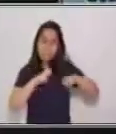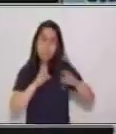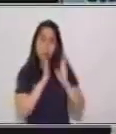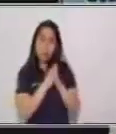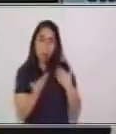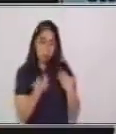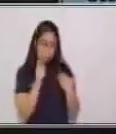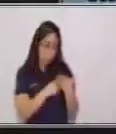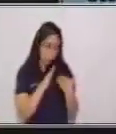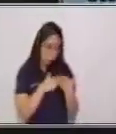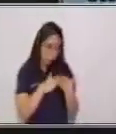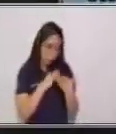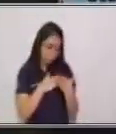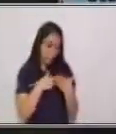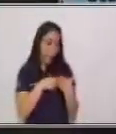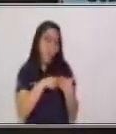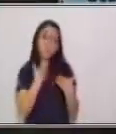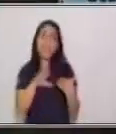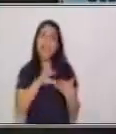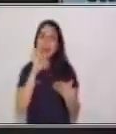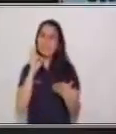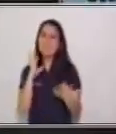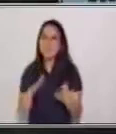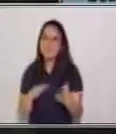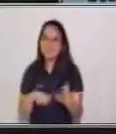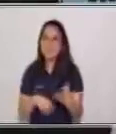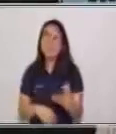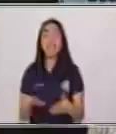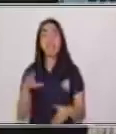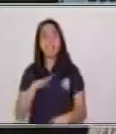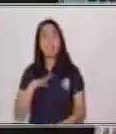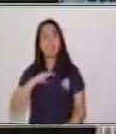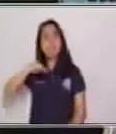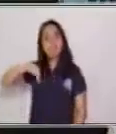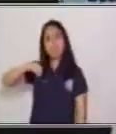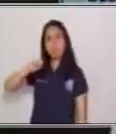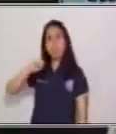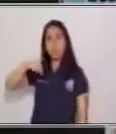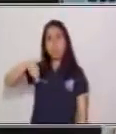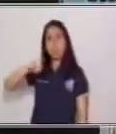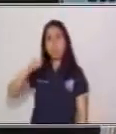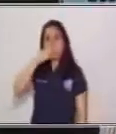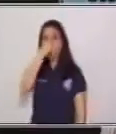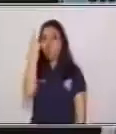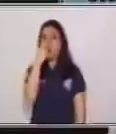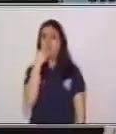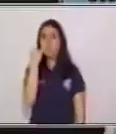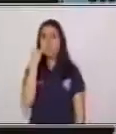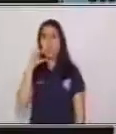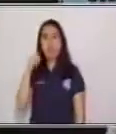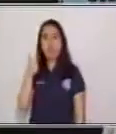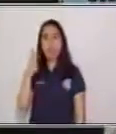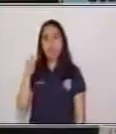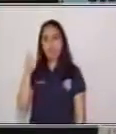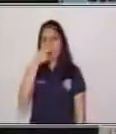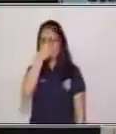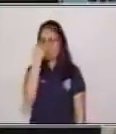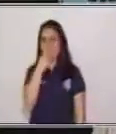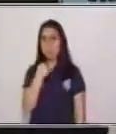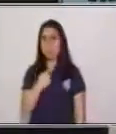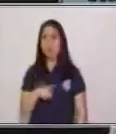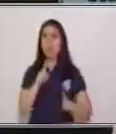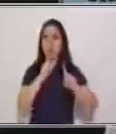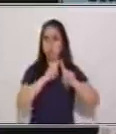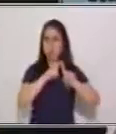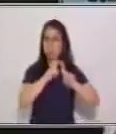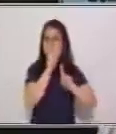dividir. Tenemos los monosílabos, bisílabos, trisílabos